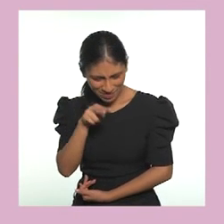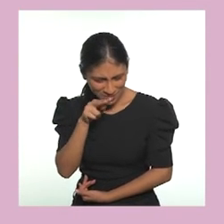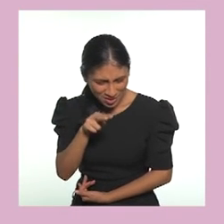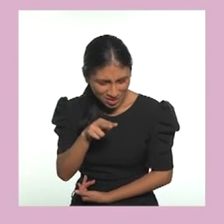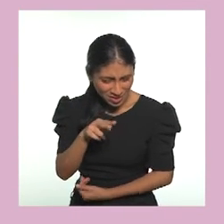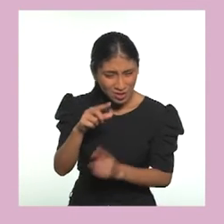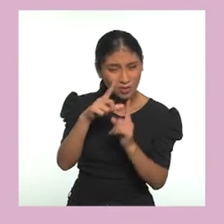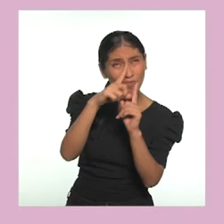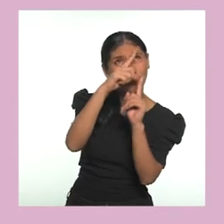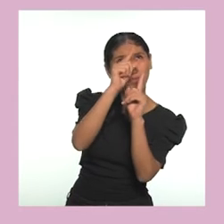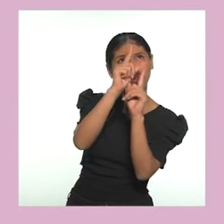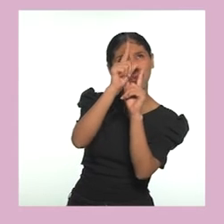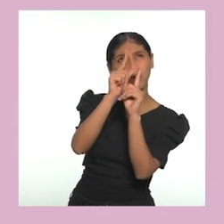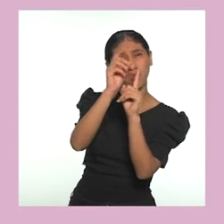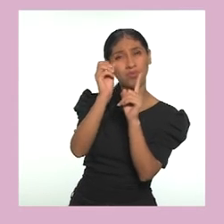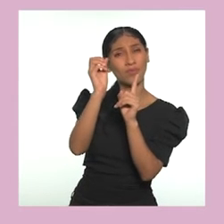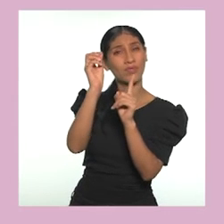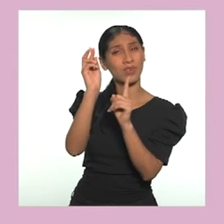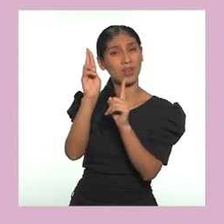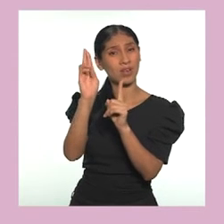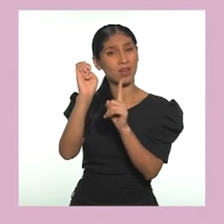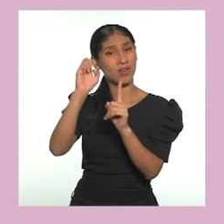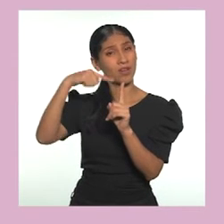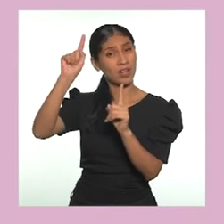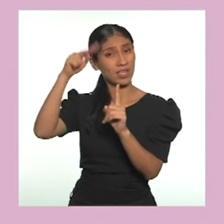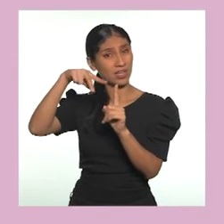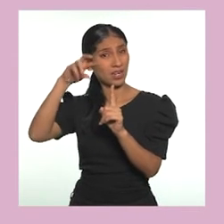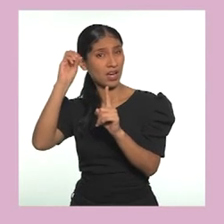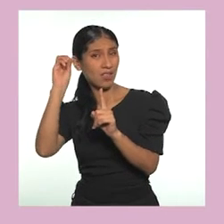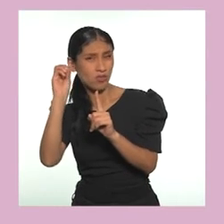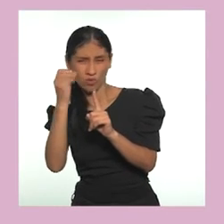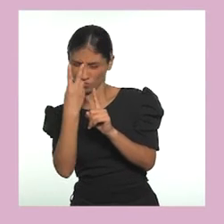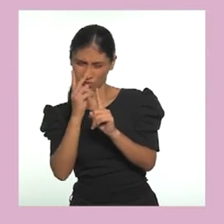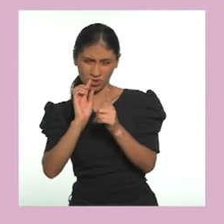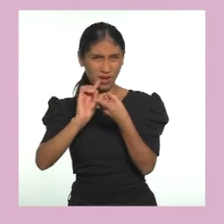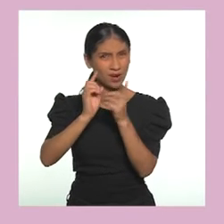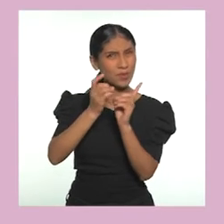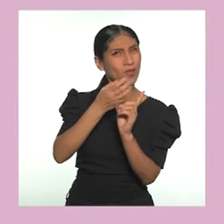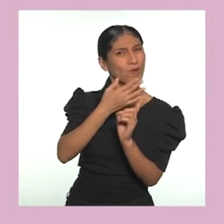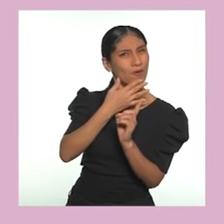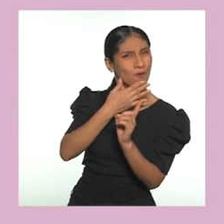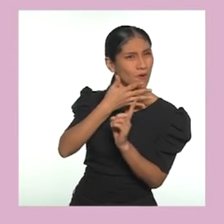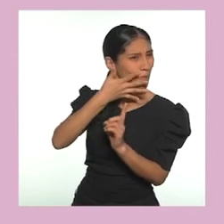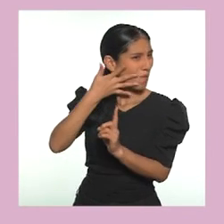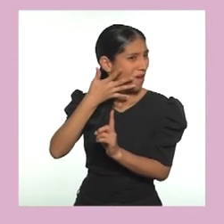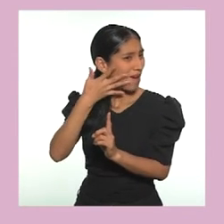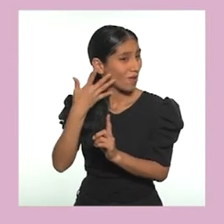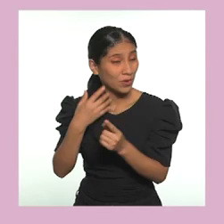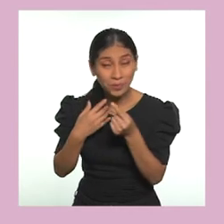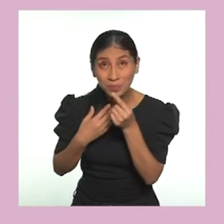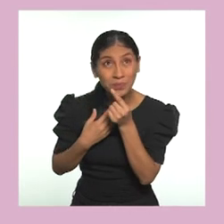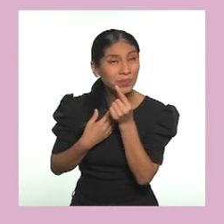¡Abuelita! ¡Mira el orégano! ¡Se ve como... blanco!